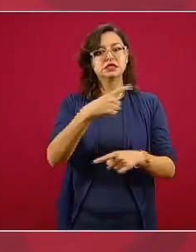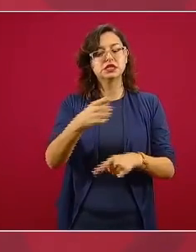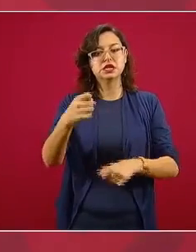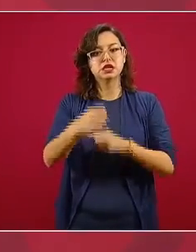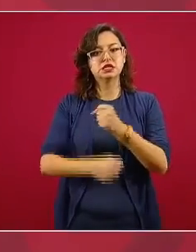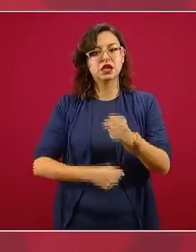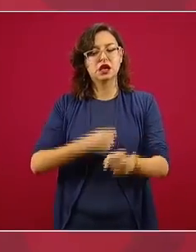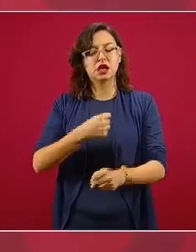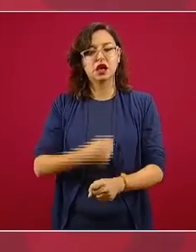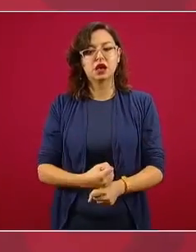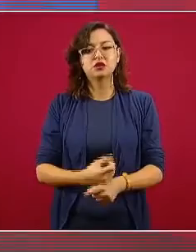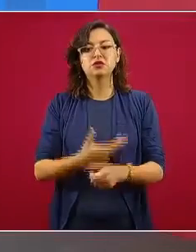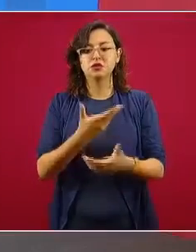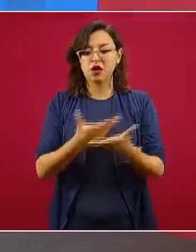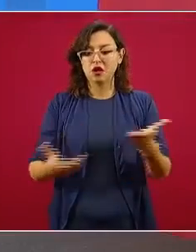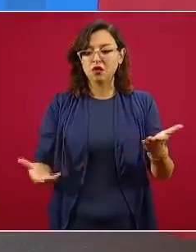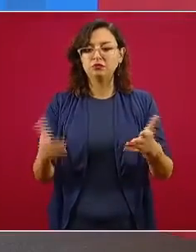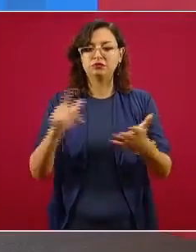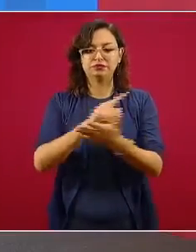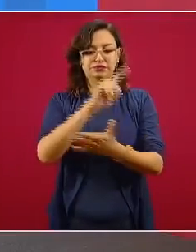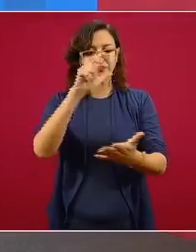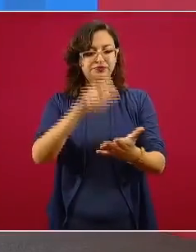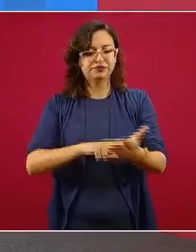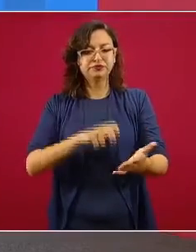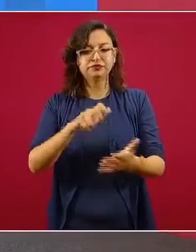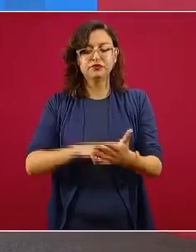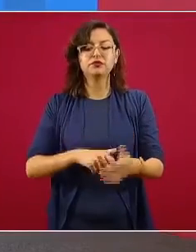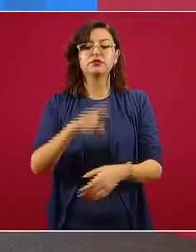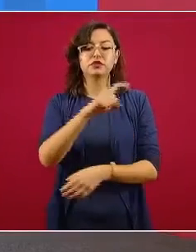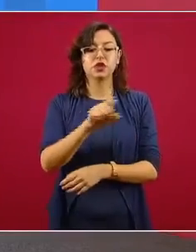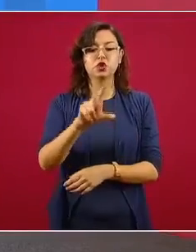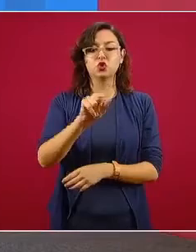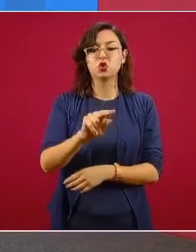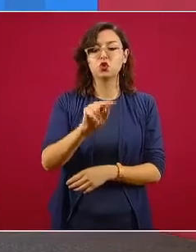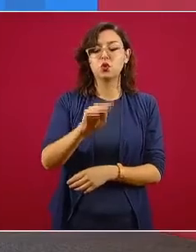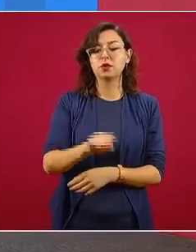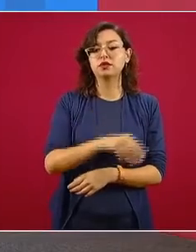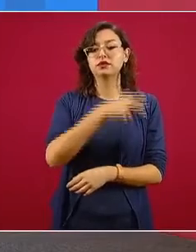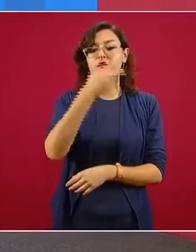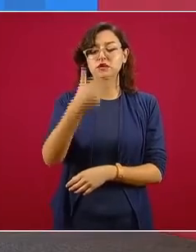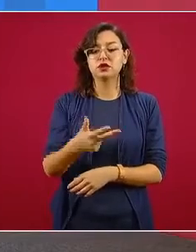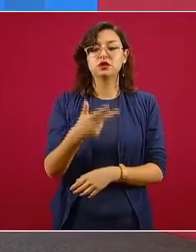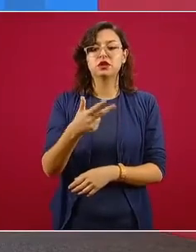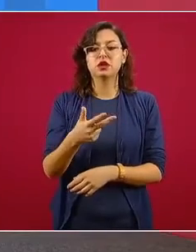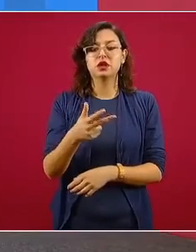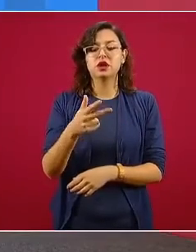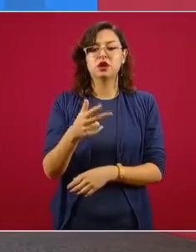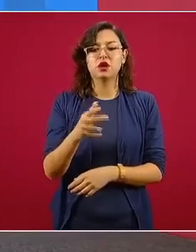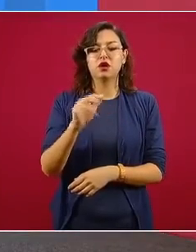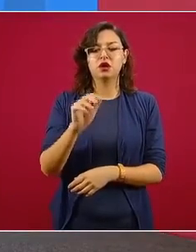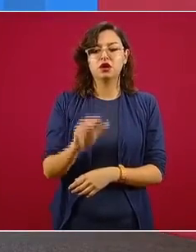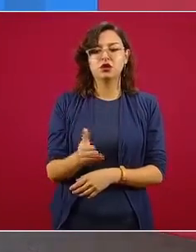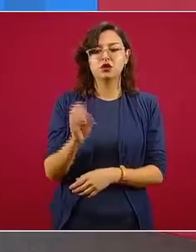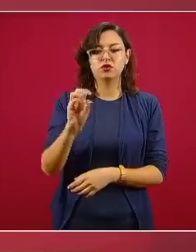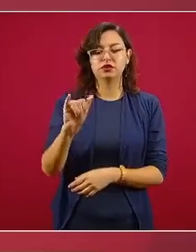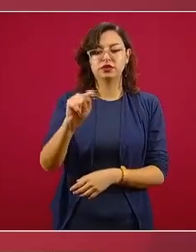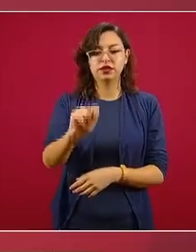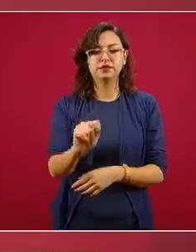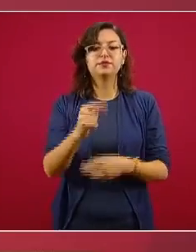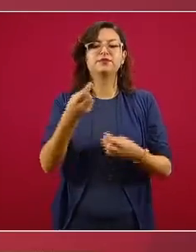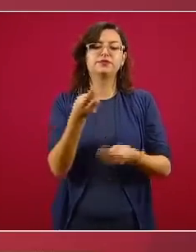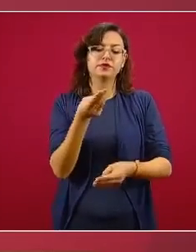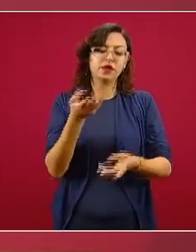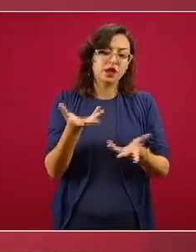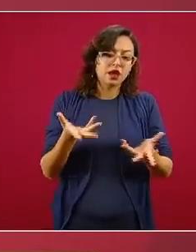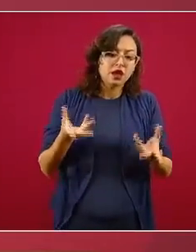fue acompañada con la ratificación del Convenio 198 de la Organización Internacional del Trabajo sobre